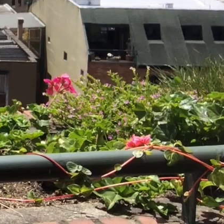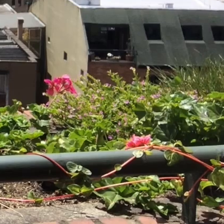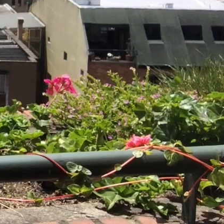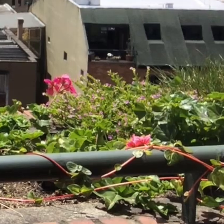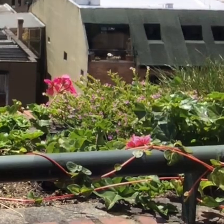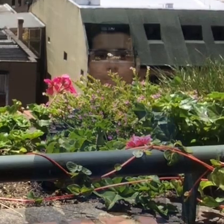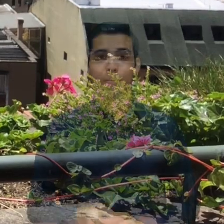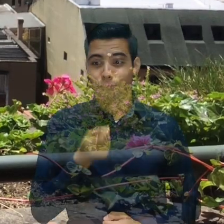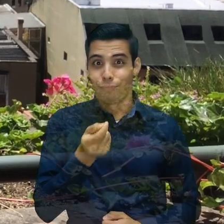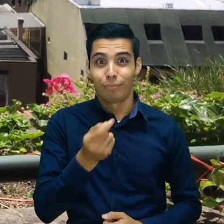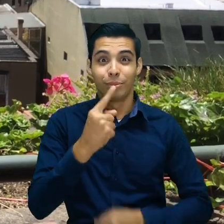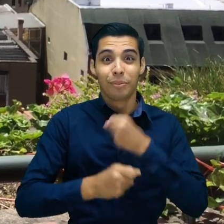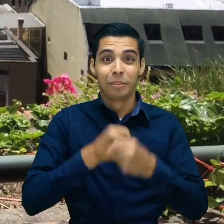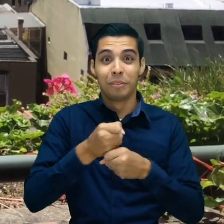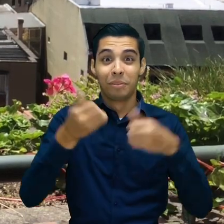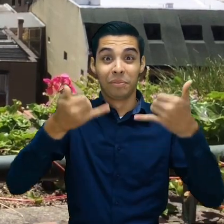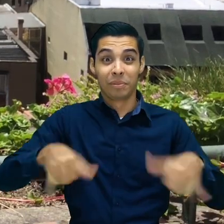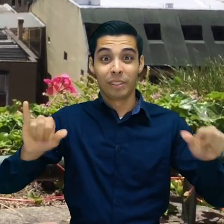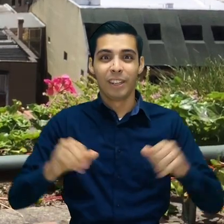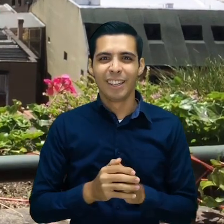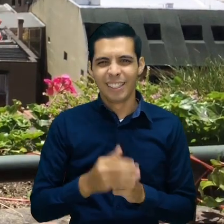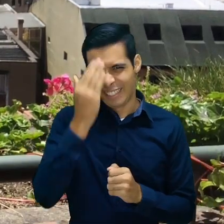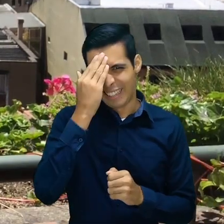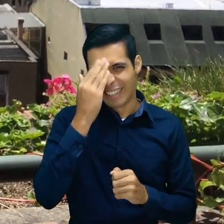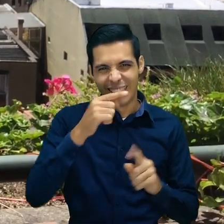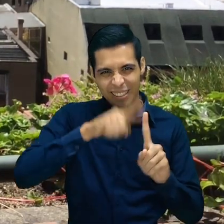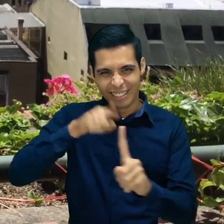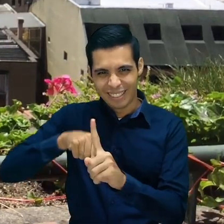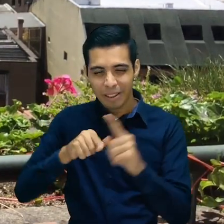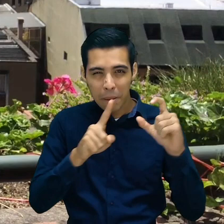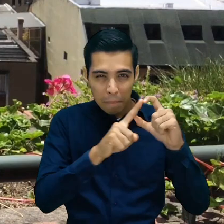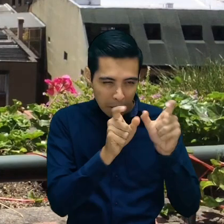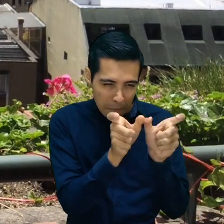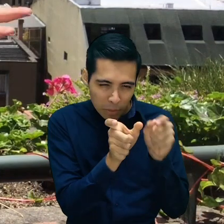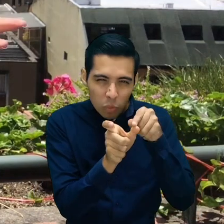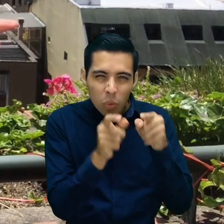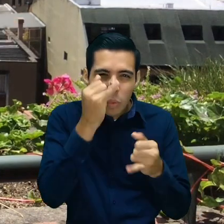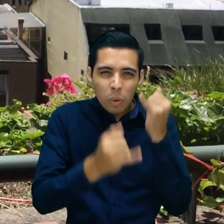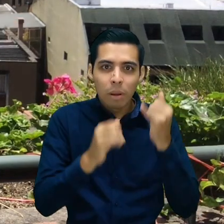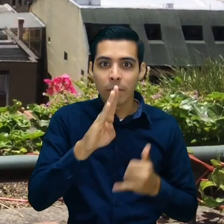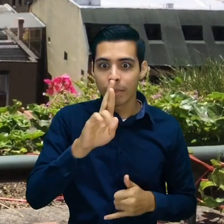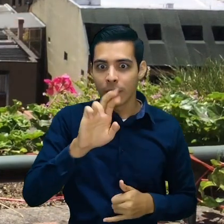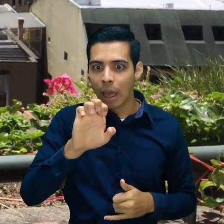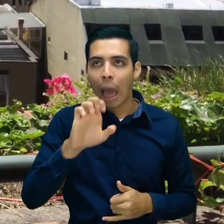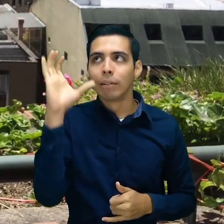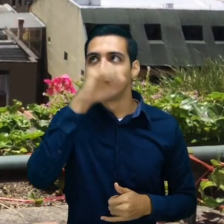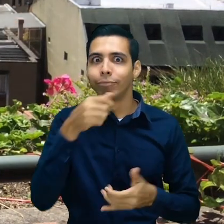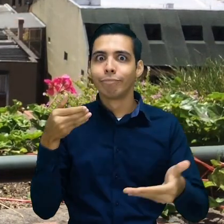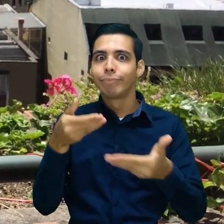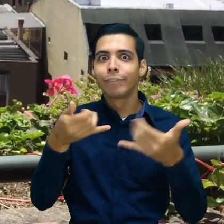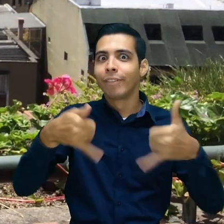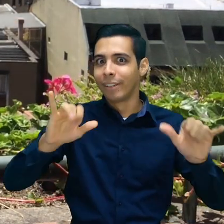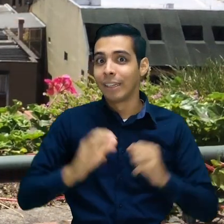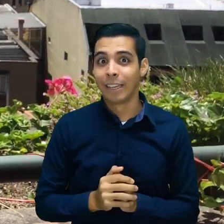Estamos llegando a la recta final del año. Los meses terminados en Bré nos anuncian que básicamente el año está próximo a terminar.